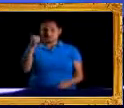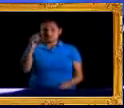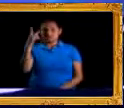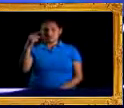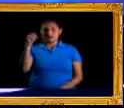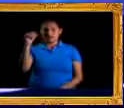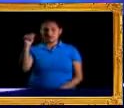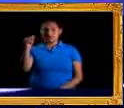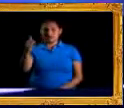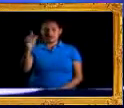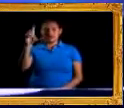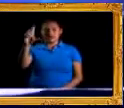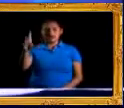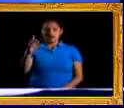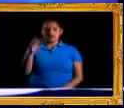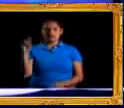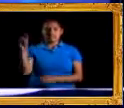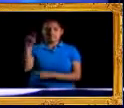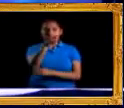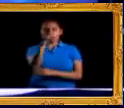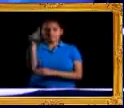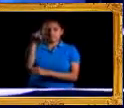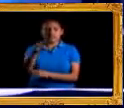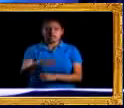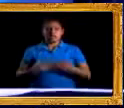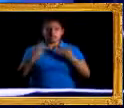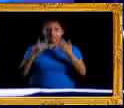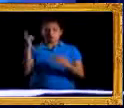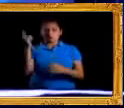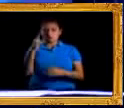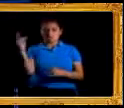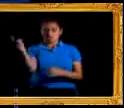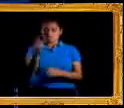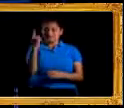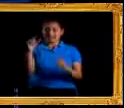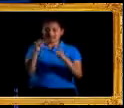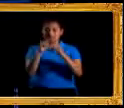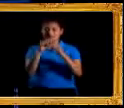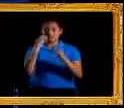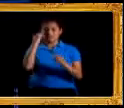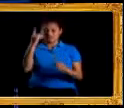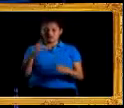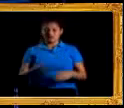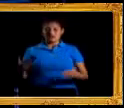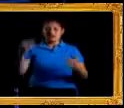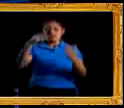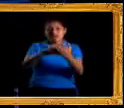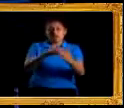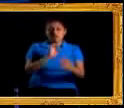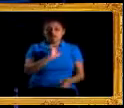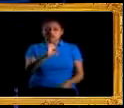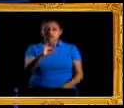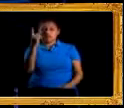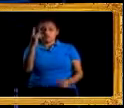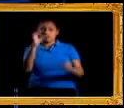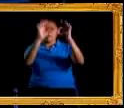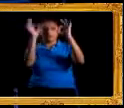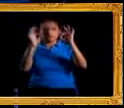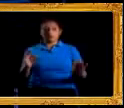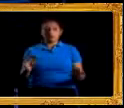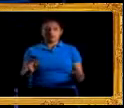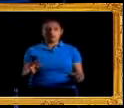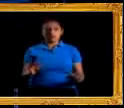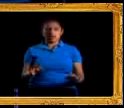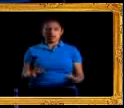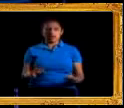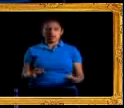la serpiente le da una vuelta a la palabra del Señor, trayéndole engaño, y de alguna manera es manipulada a